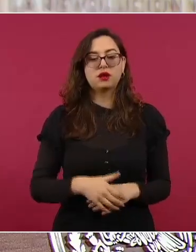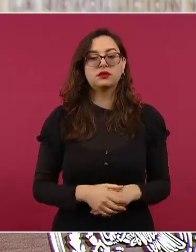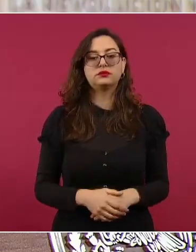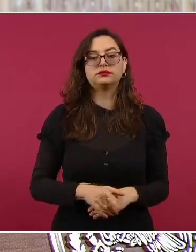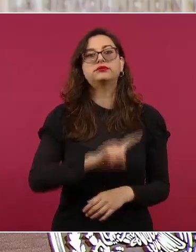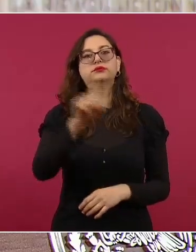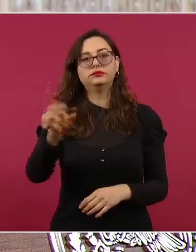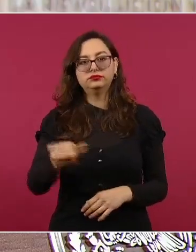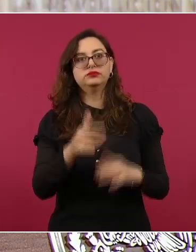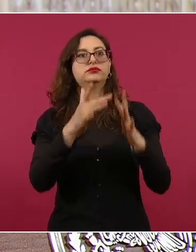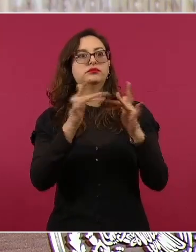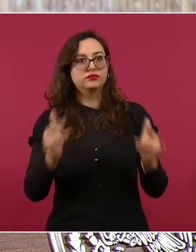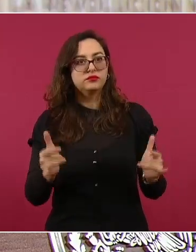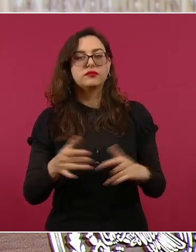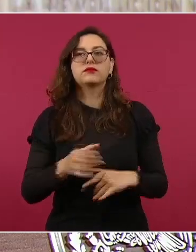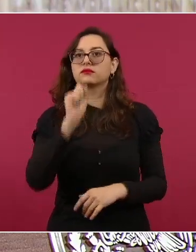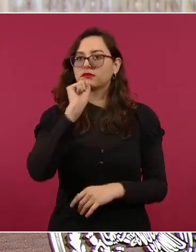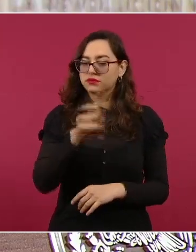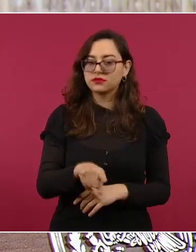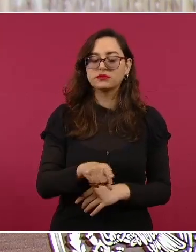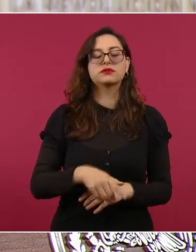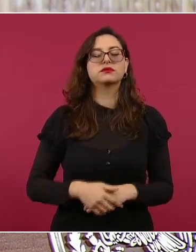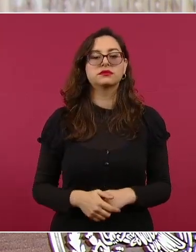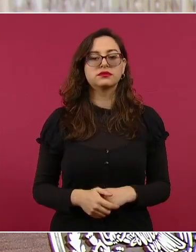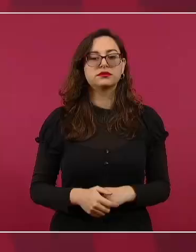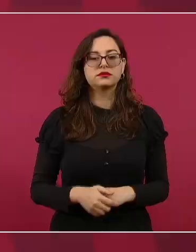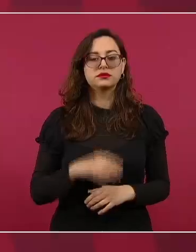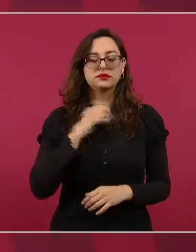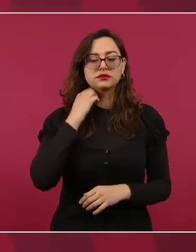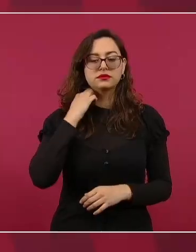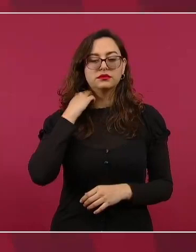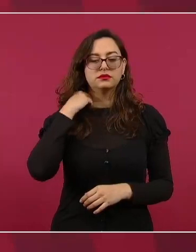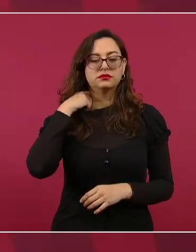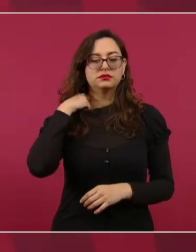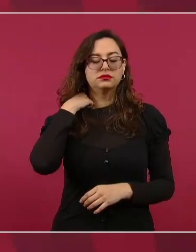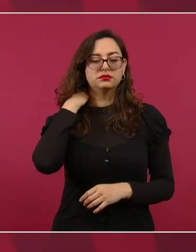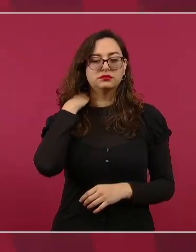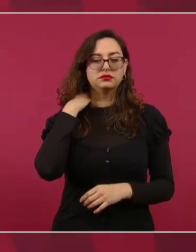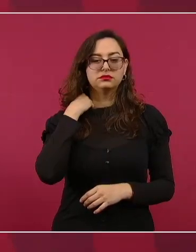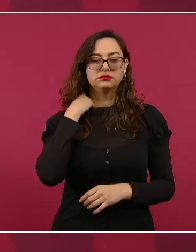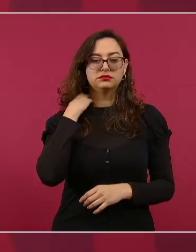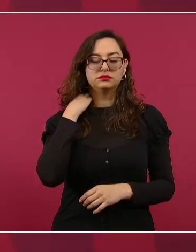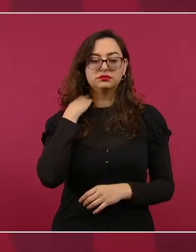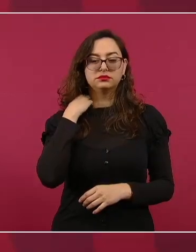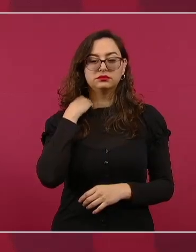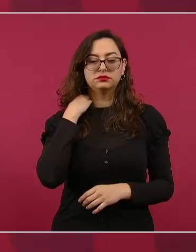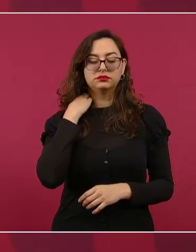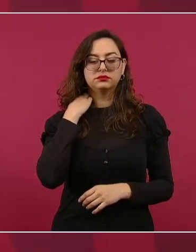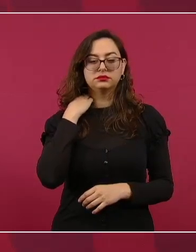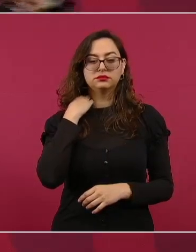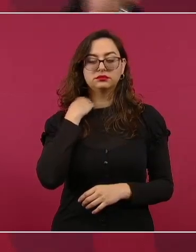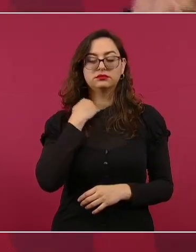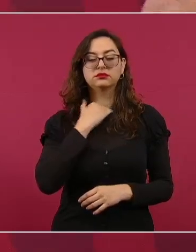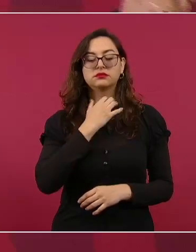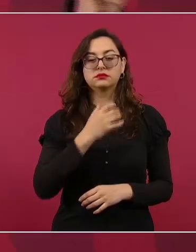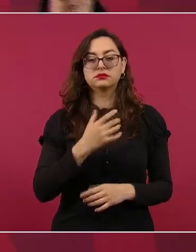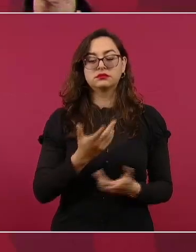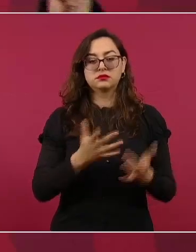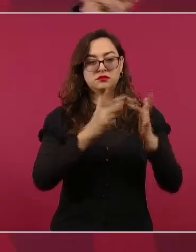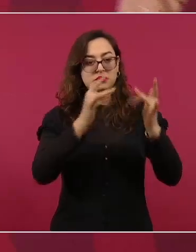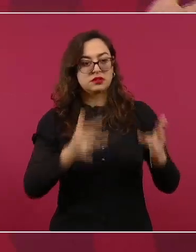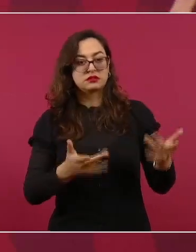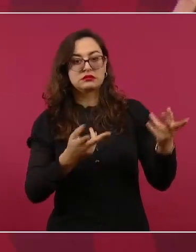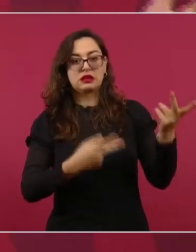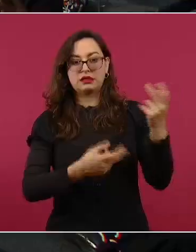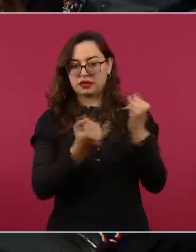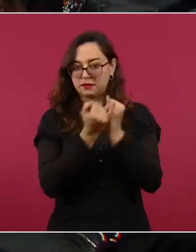los franceses con la llamada guerra de los pasteles. Entonces, es una